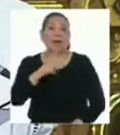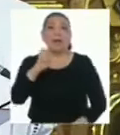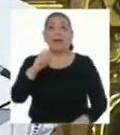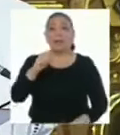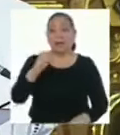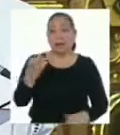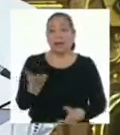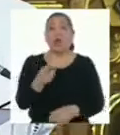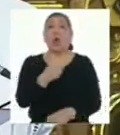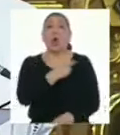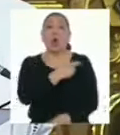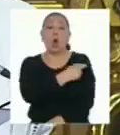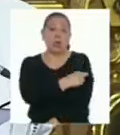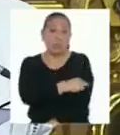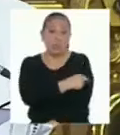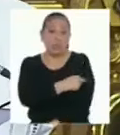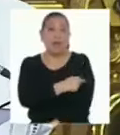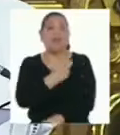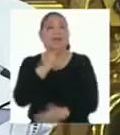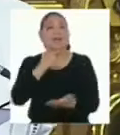del Hospital Almenara,